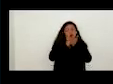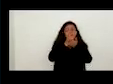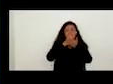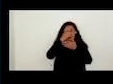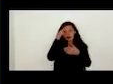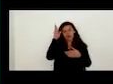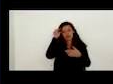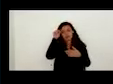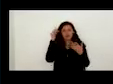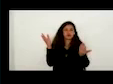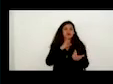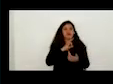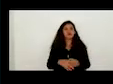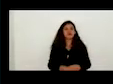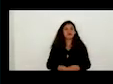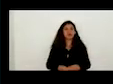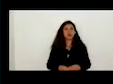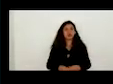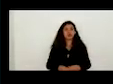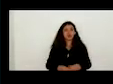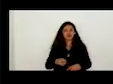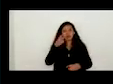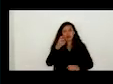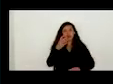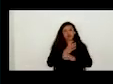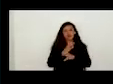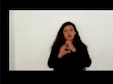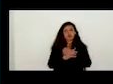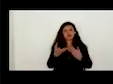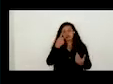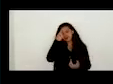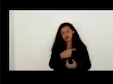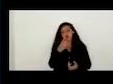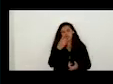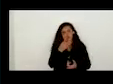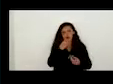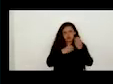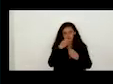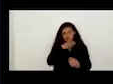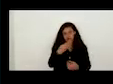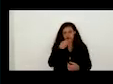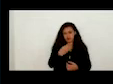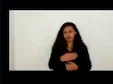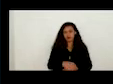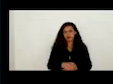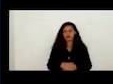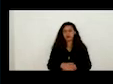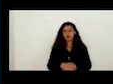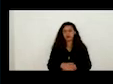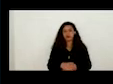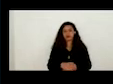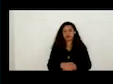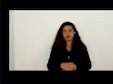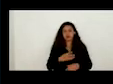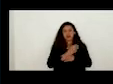ser también el aporte de vitaminas y minerales en ese momento. Un emparedado con, por ejemplo, crema